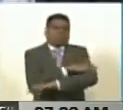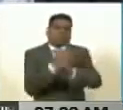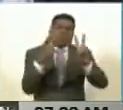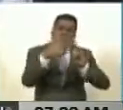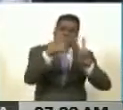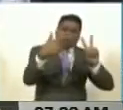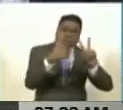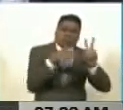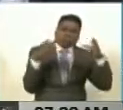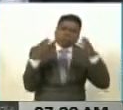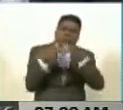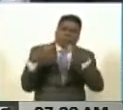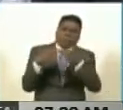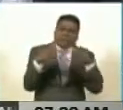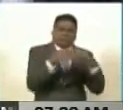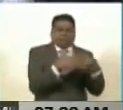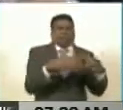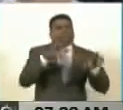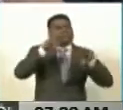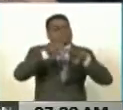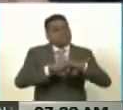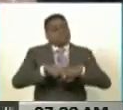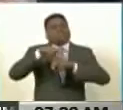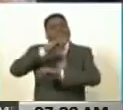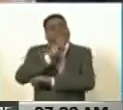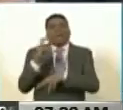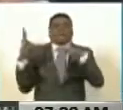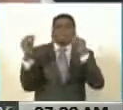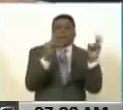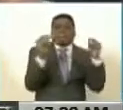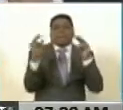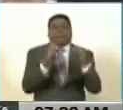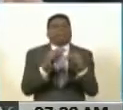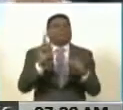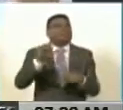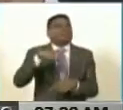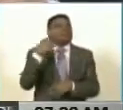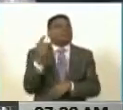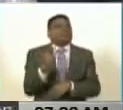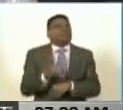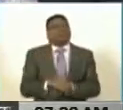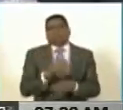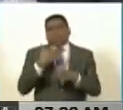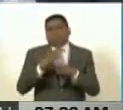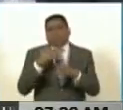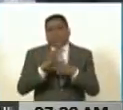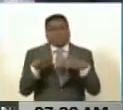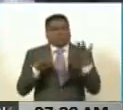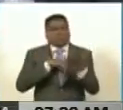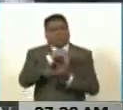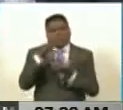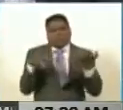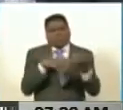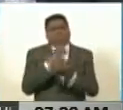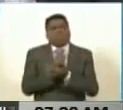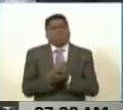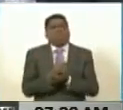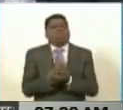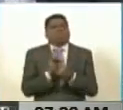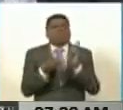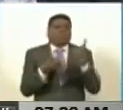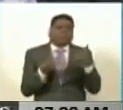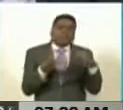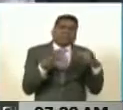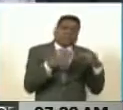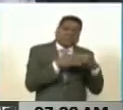¿Qué puede pensar un venezolano de buena voluntad al respecto? Más allá de las diatribas muchas veces radicalizadas de ambos